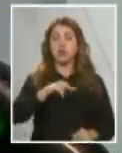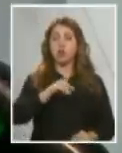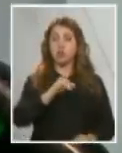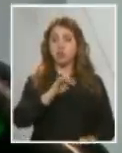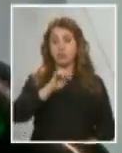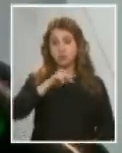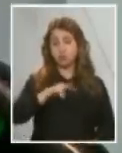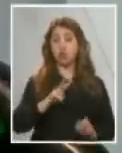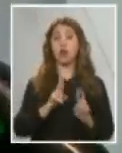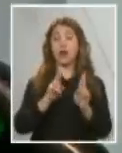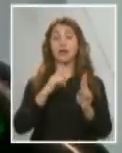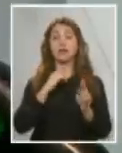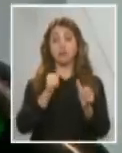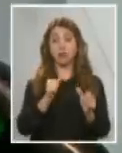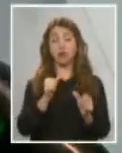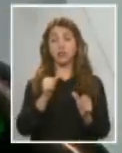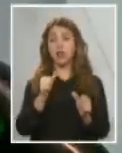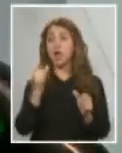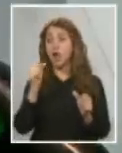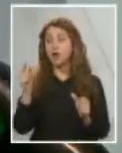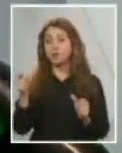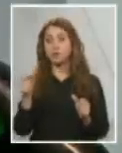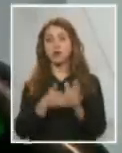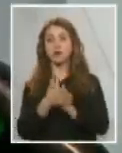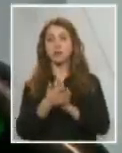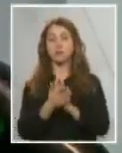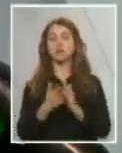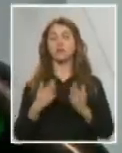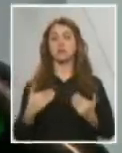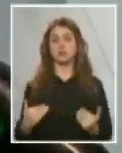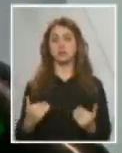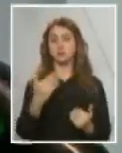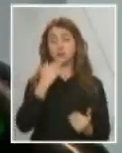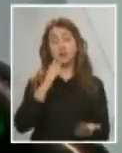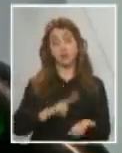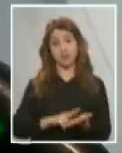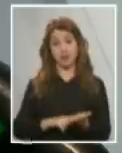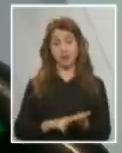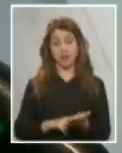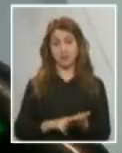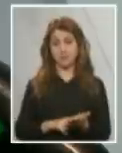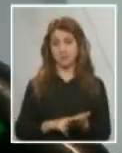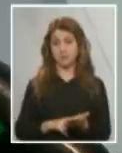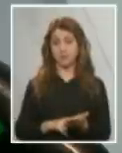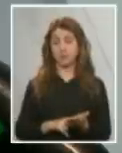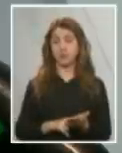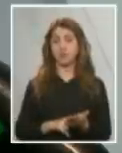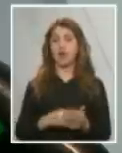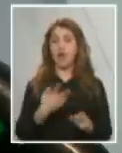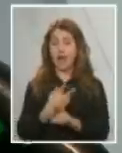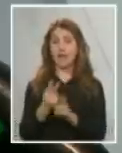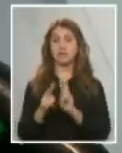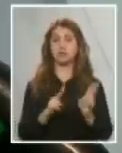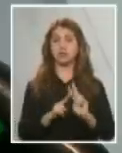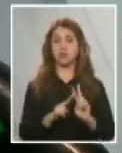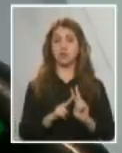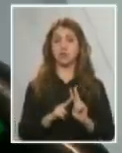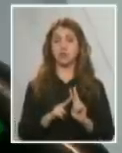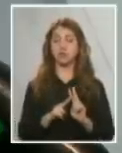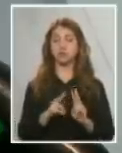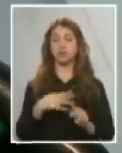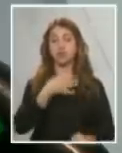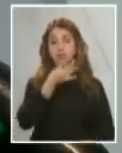o sea, qué bueno que estén escuchando ese llamado de parte nuestra, porque la verdad es que llegaron soluciones, como te digo,